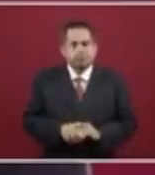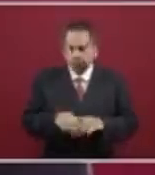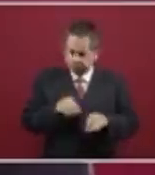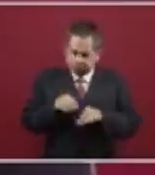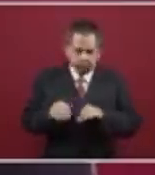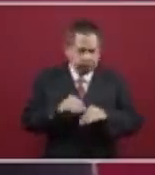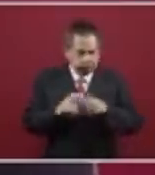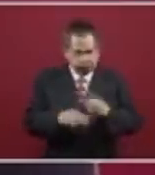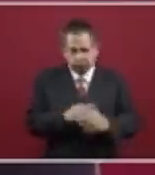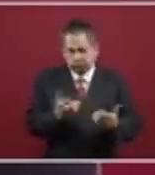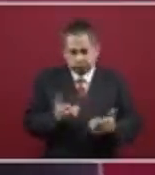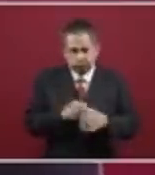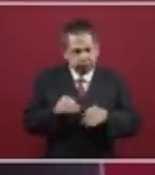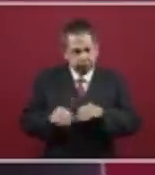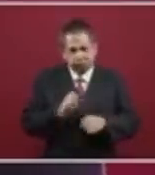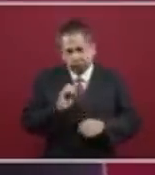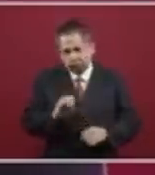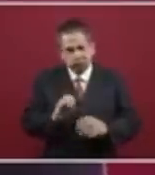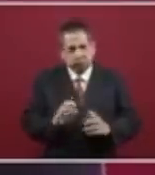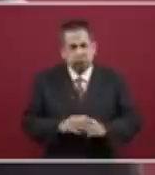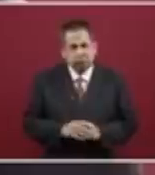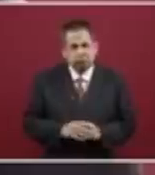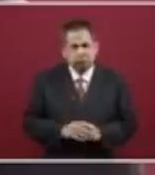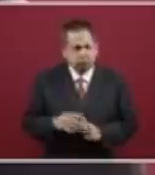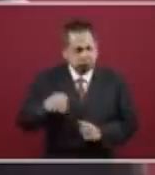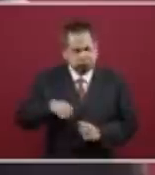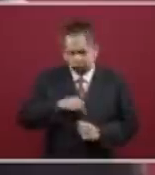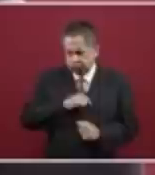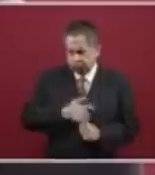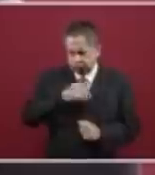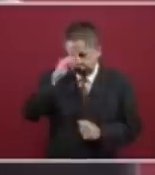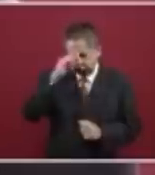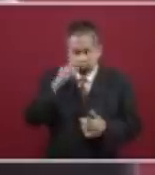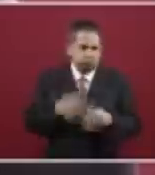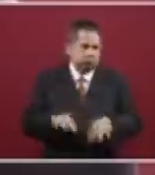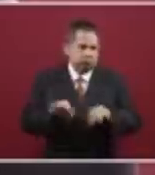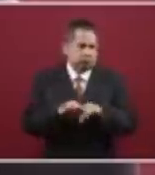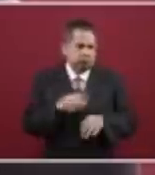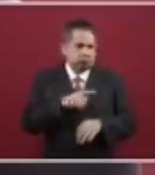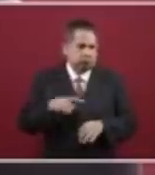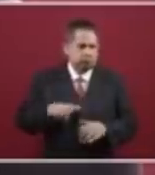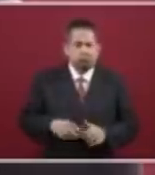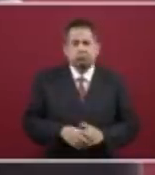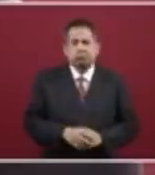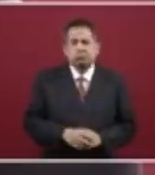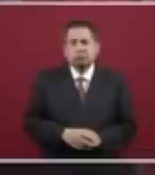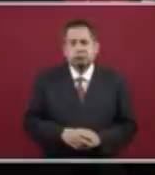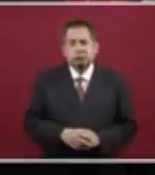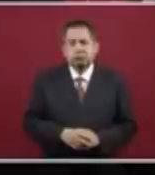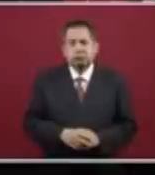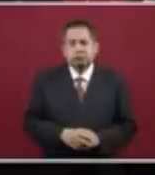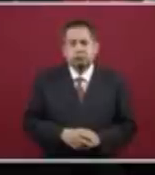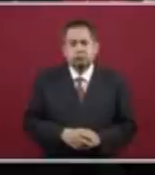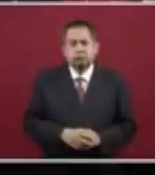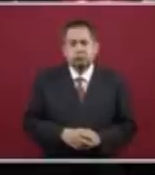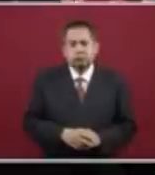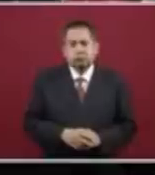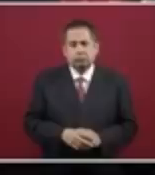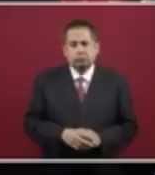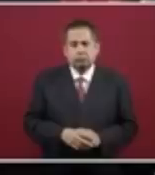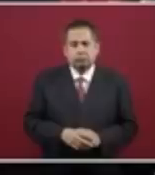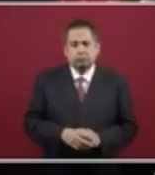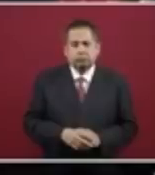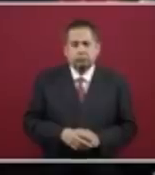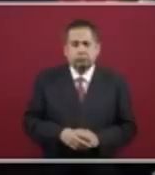trabajo, vamos a hacer este trabajo porque lo consideramos importante. ¿Van a encontrar los restos y